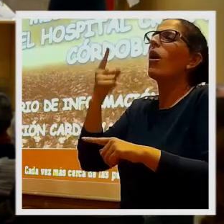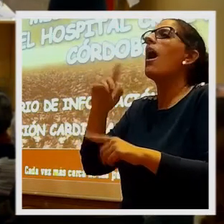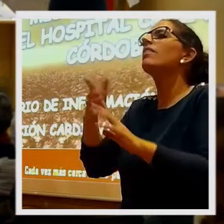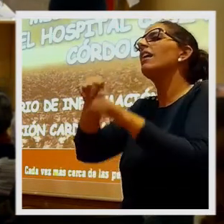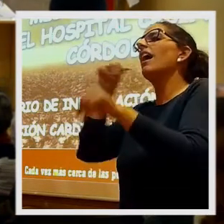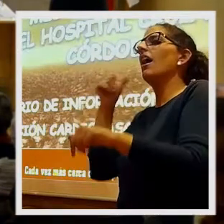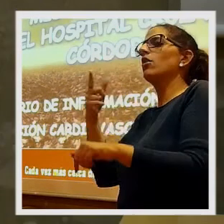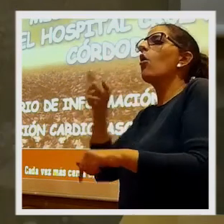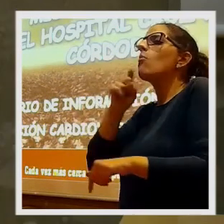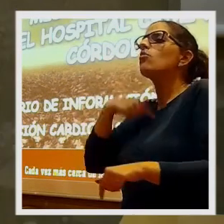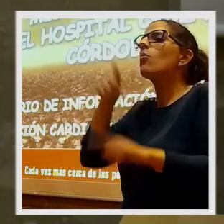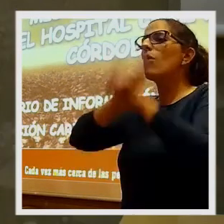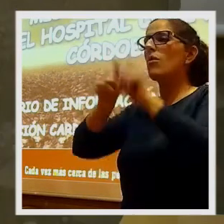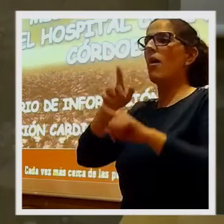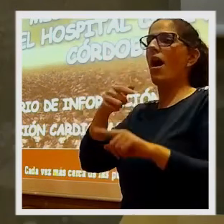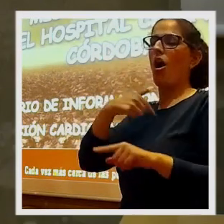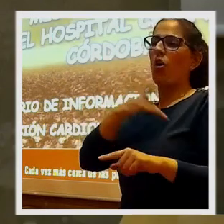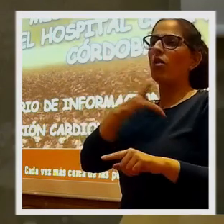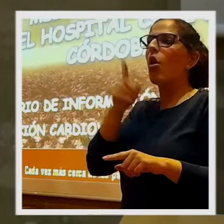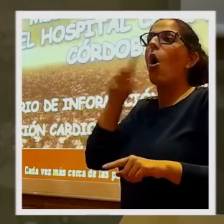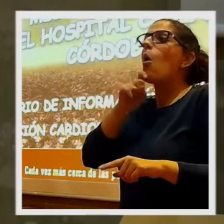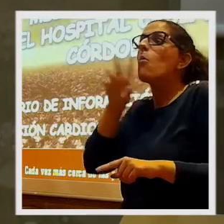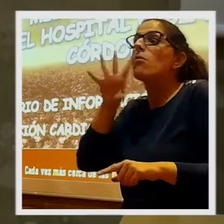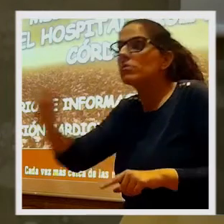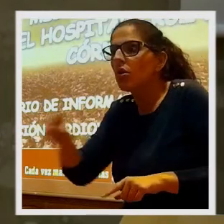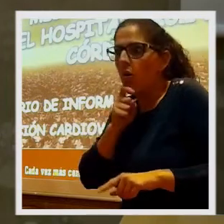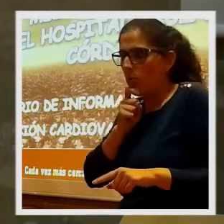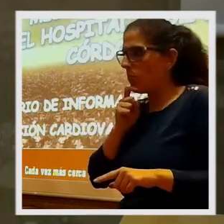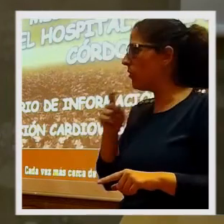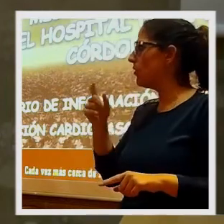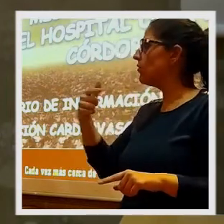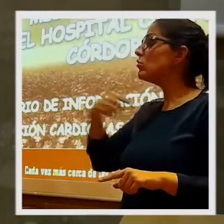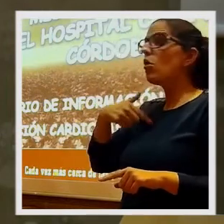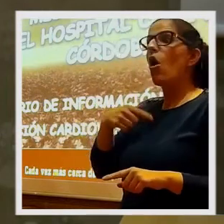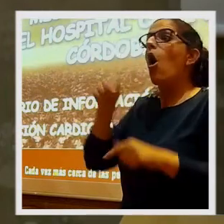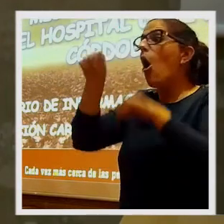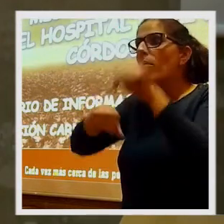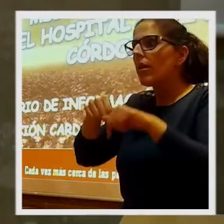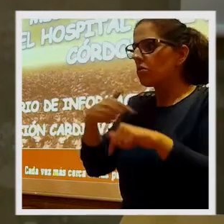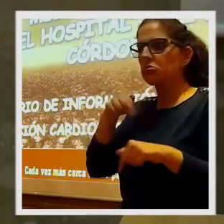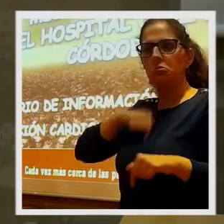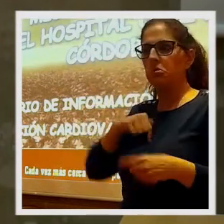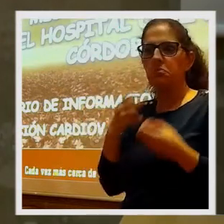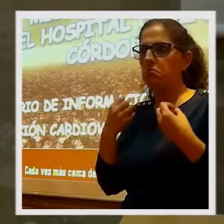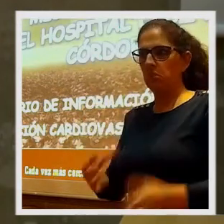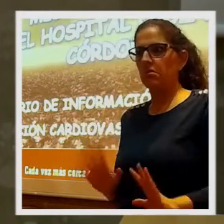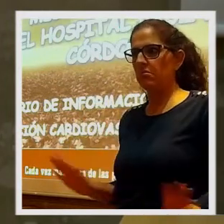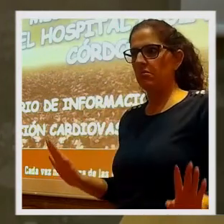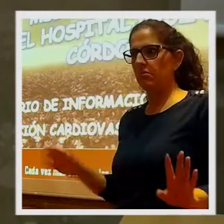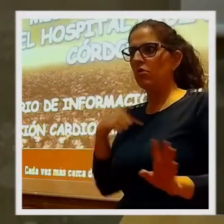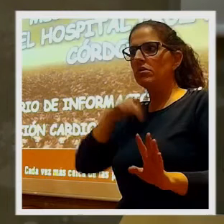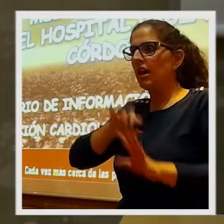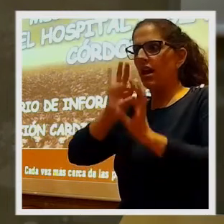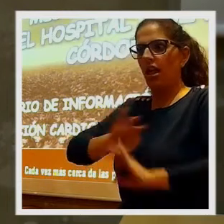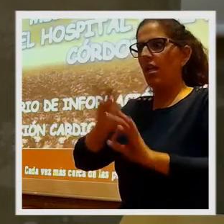me descubrieron la cardiopatía de la que he sido operado, porque yo he sido operado asintomático total. Yo de siempre